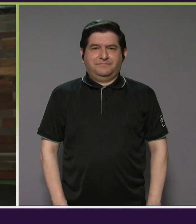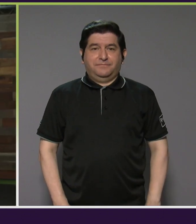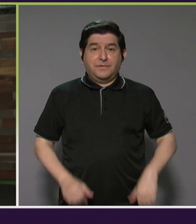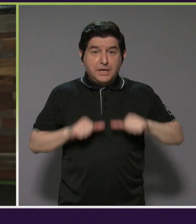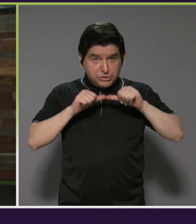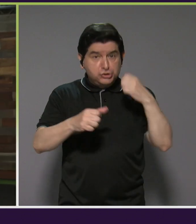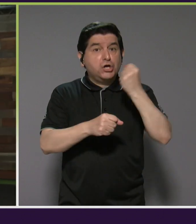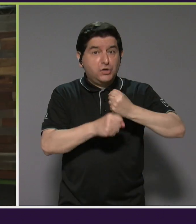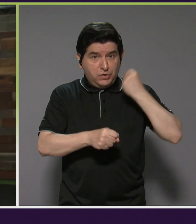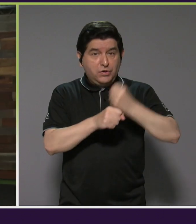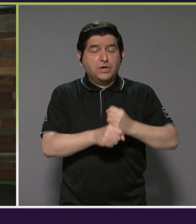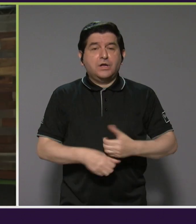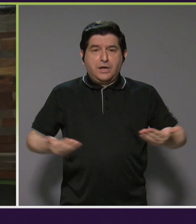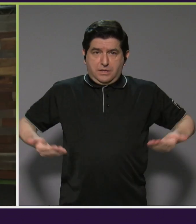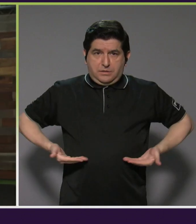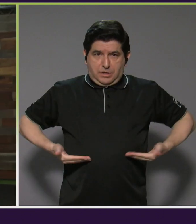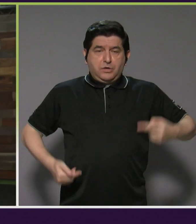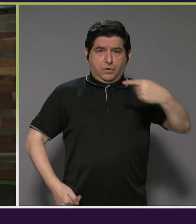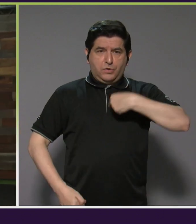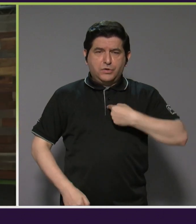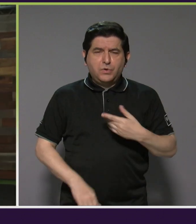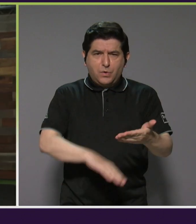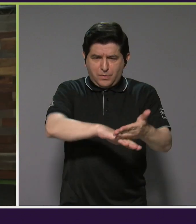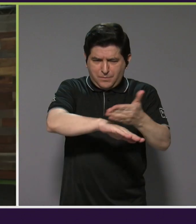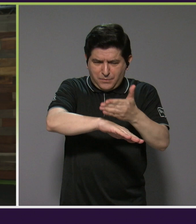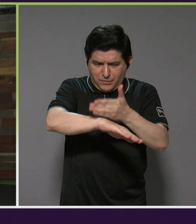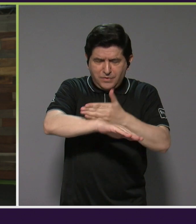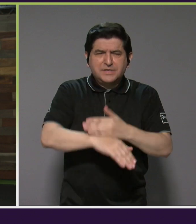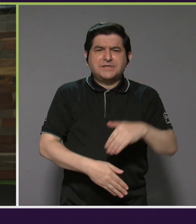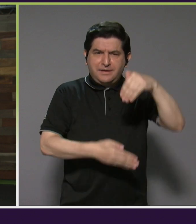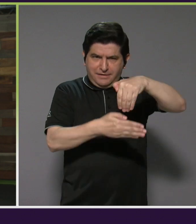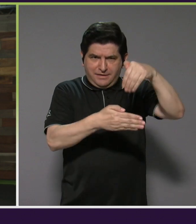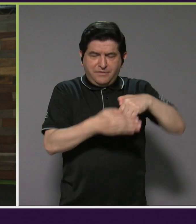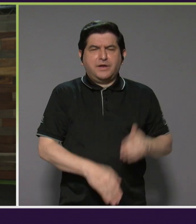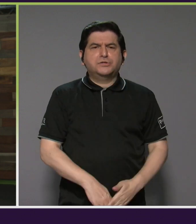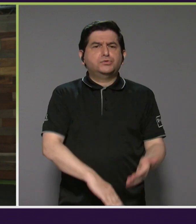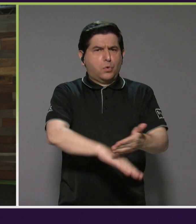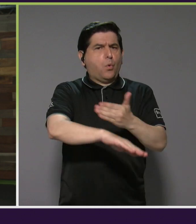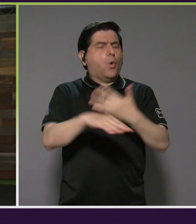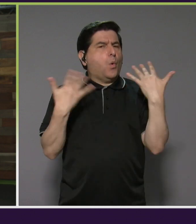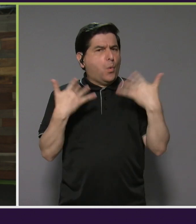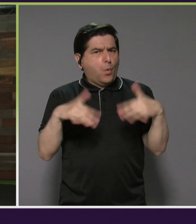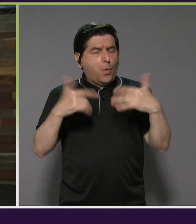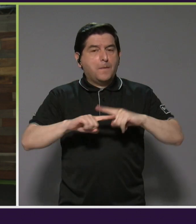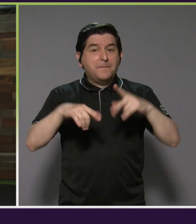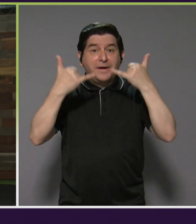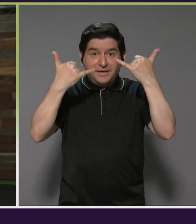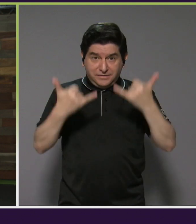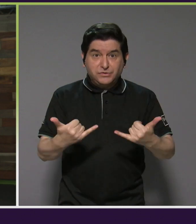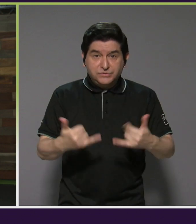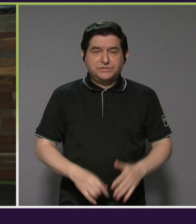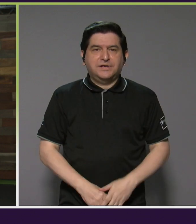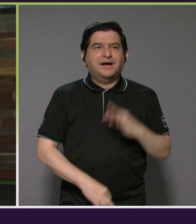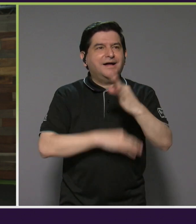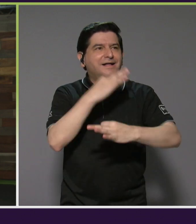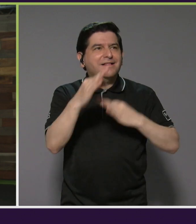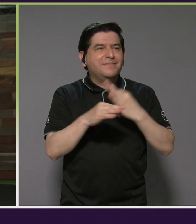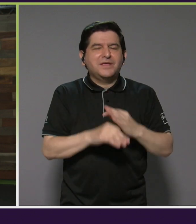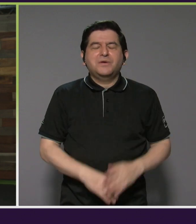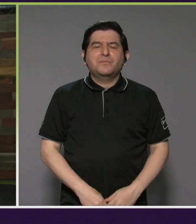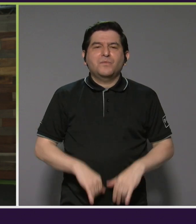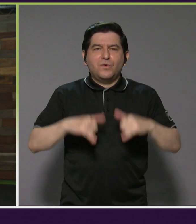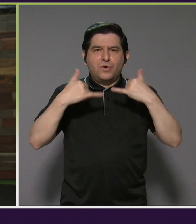Seguimos trabajando, mi entrenador y yo, por mejorar esa marca. Hemos avanzado un montón, pero ya para tipo de Juegos